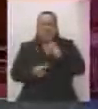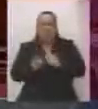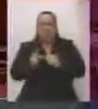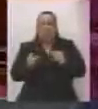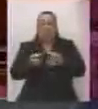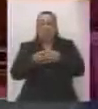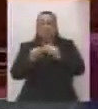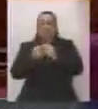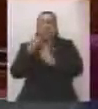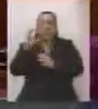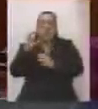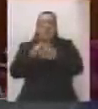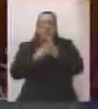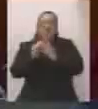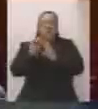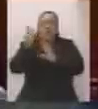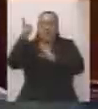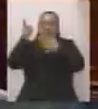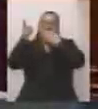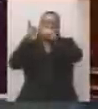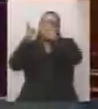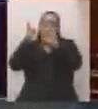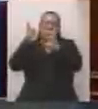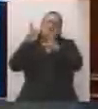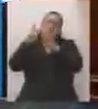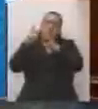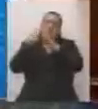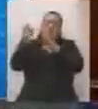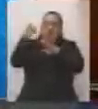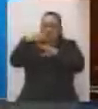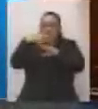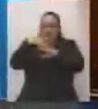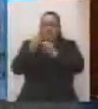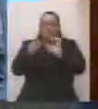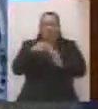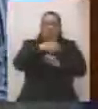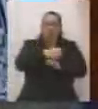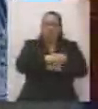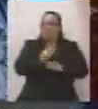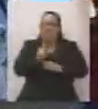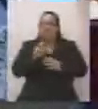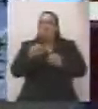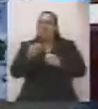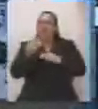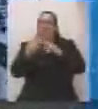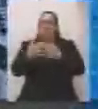C. ¿Cuáles son las implicaciones de este cambio en los salarios?